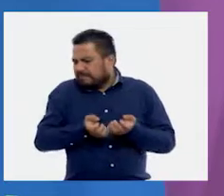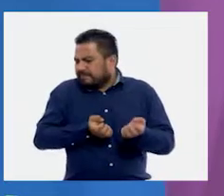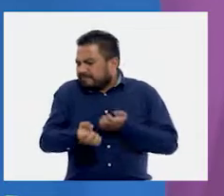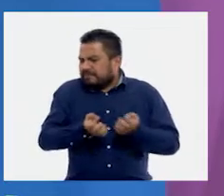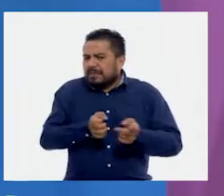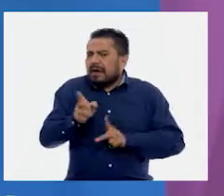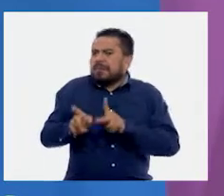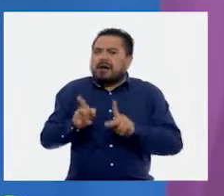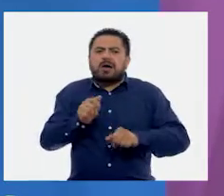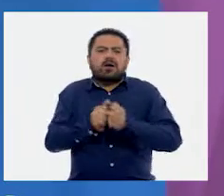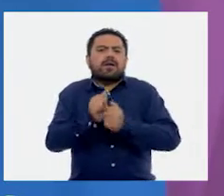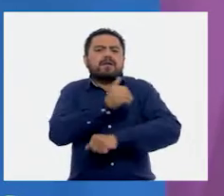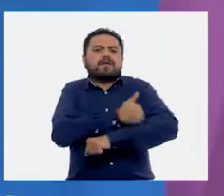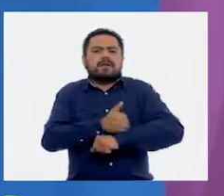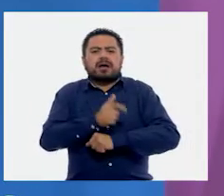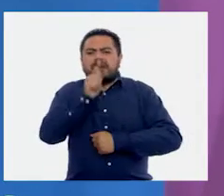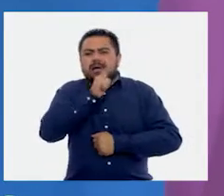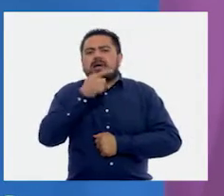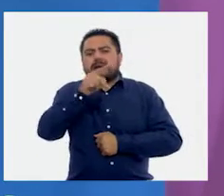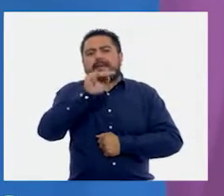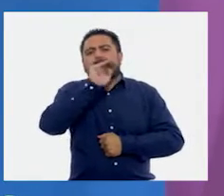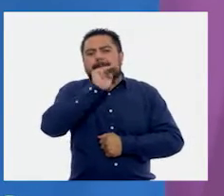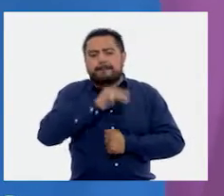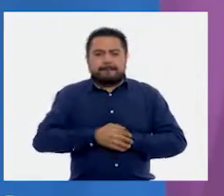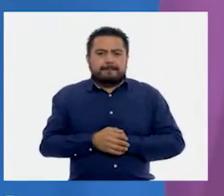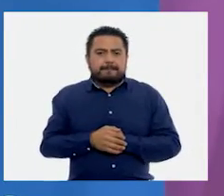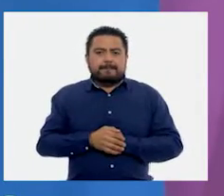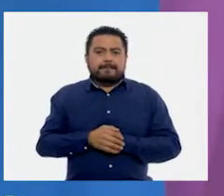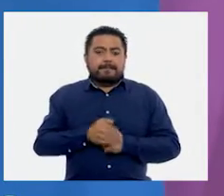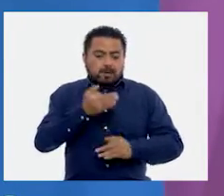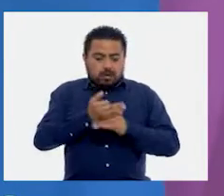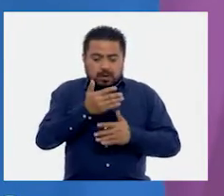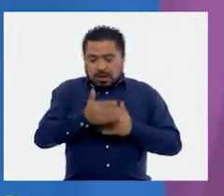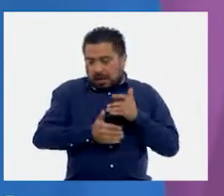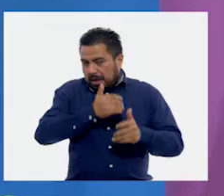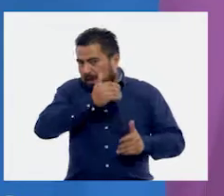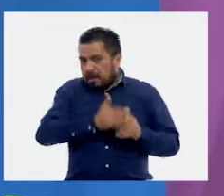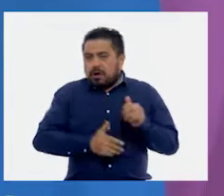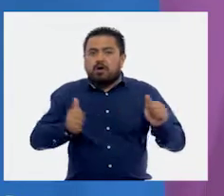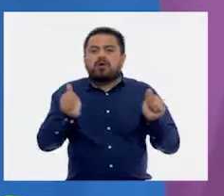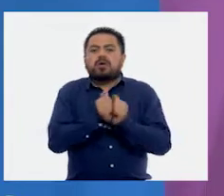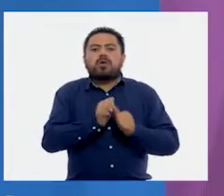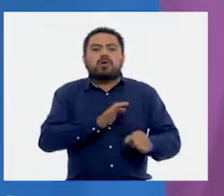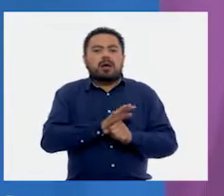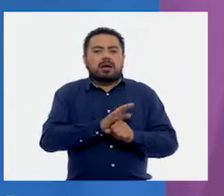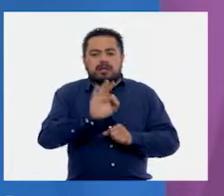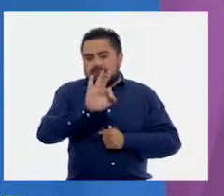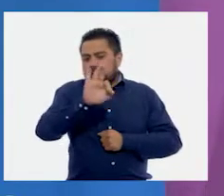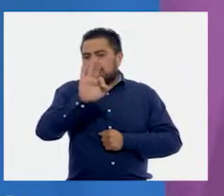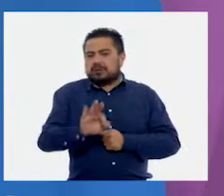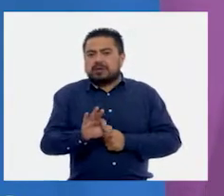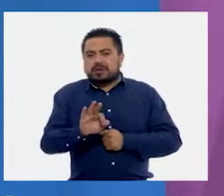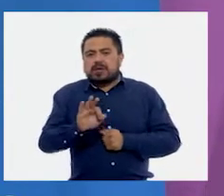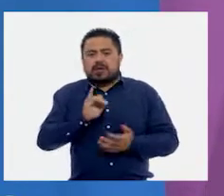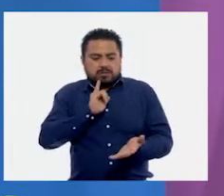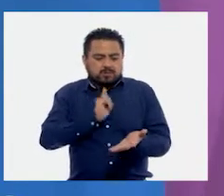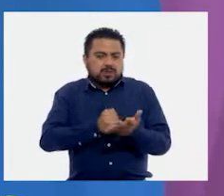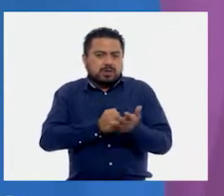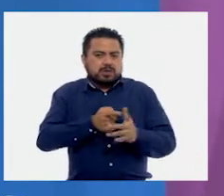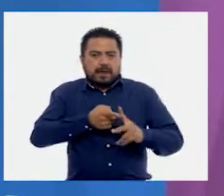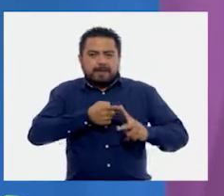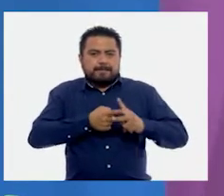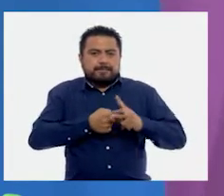y platica con tu familia en tu lengua materna. Por hoy, hemos terminado con descuentos e impuestos de